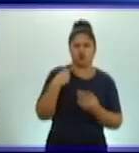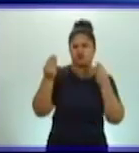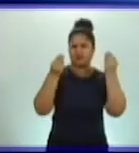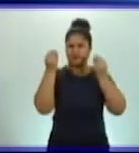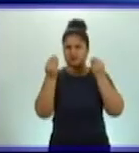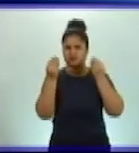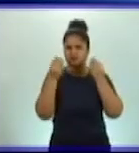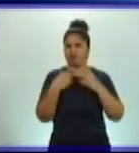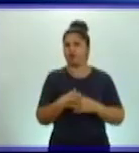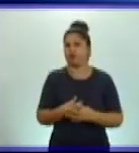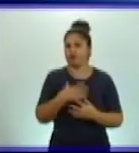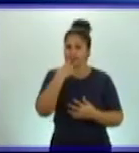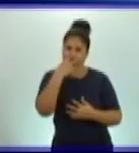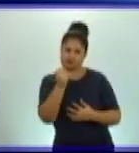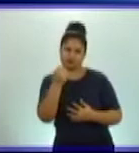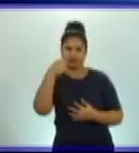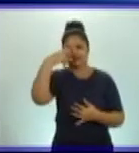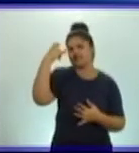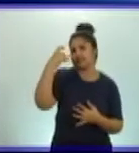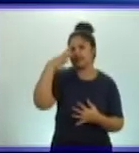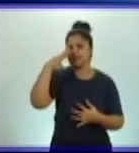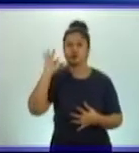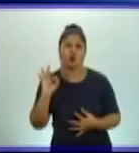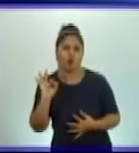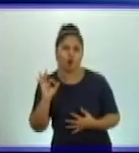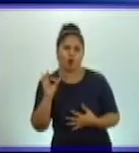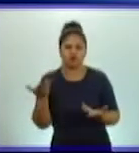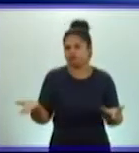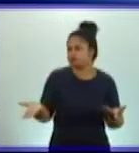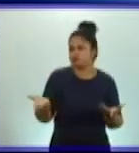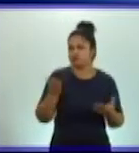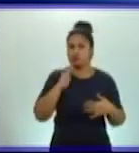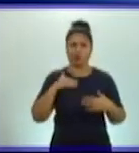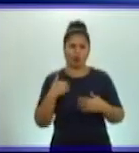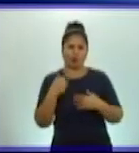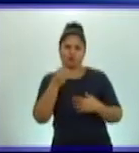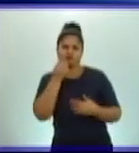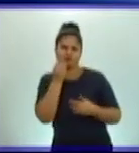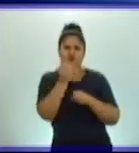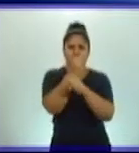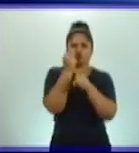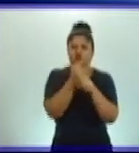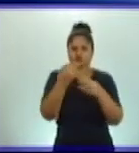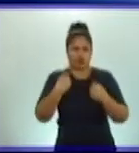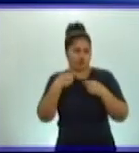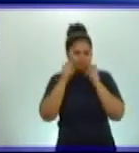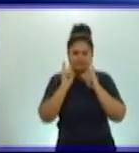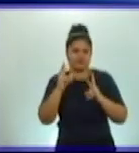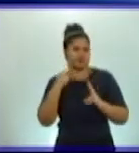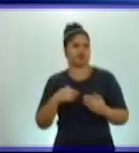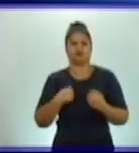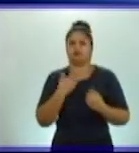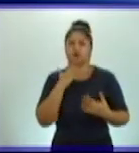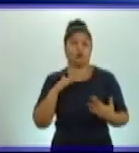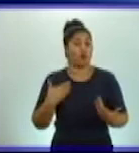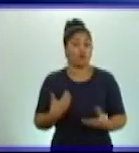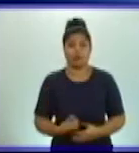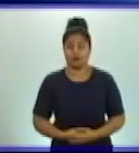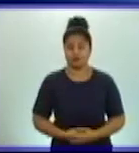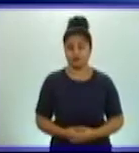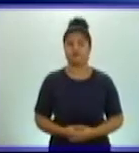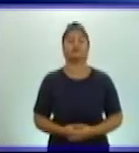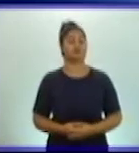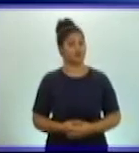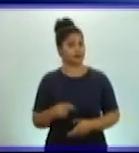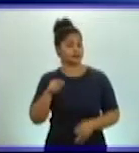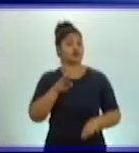¿Me es útil, no me es útil? ¿Tiene importancia para mí? ¿Por qué? Porque sencillamente no solo es repetir